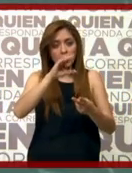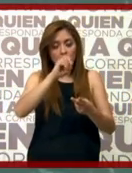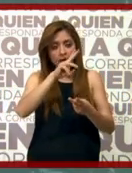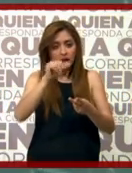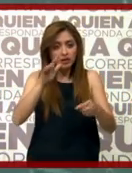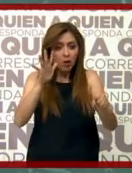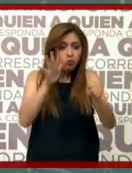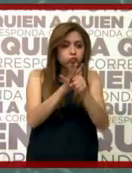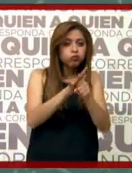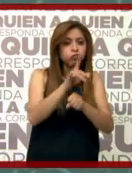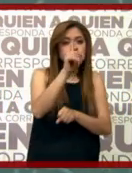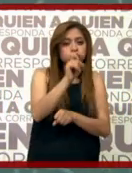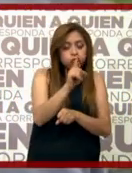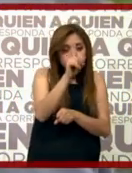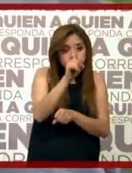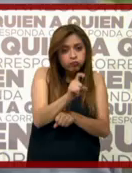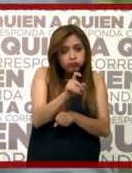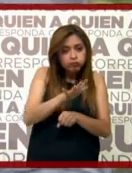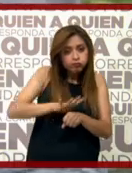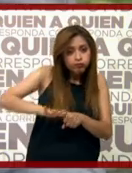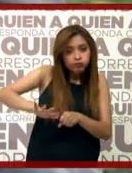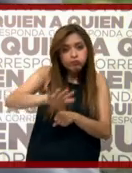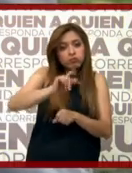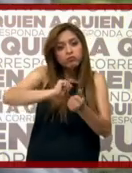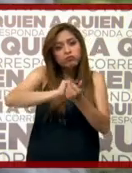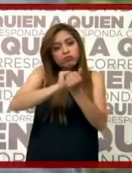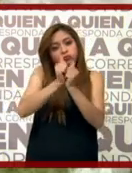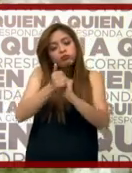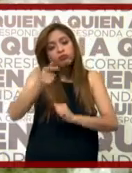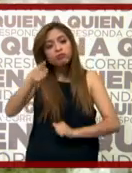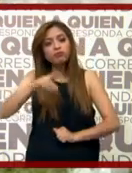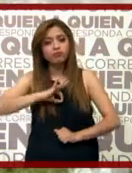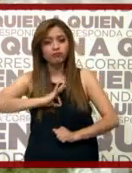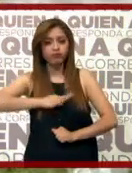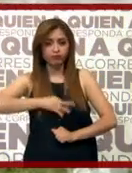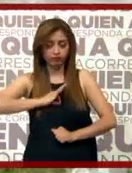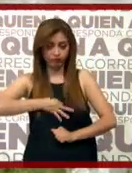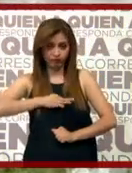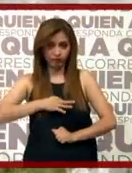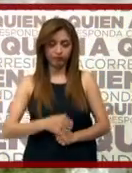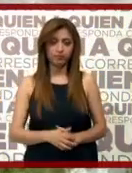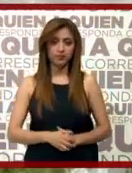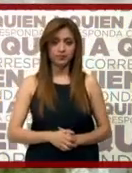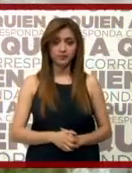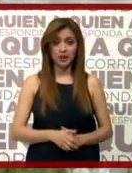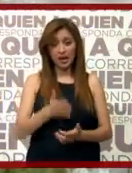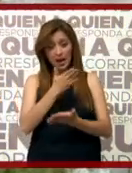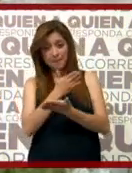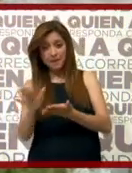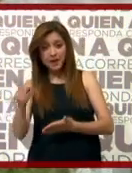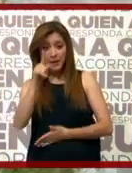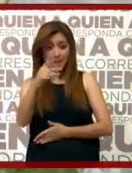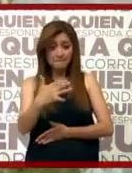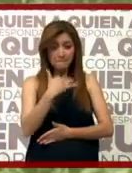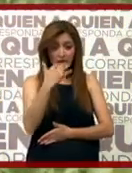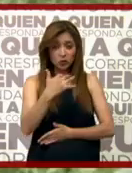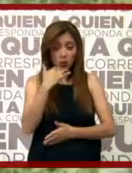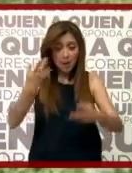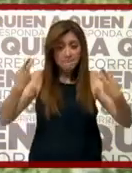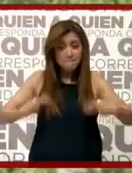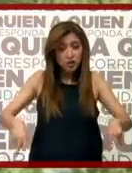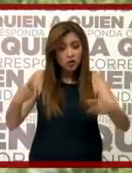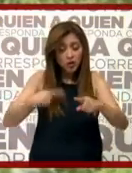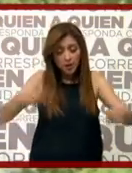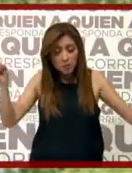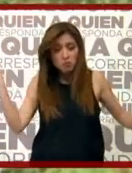Como consiguiente, pues se estanca el agua aquí, esto ya es un foco de infección. Y si a eso se le agrega la cantidad de basura que se tira, además de una